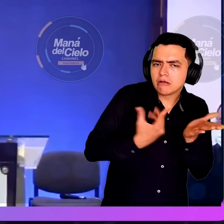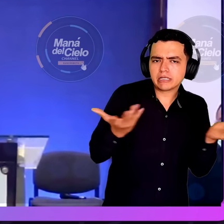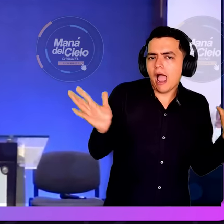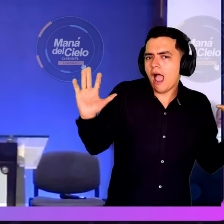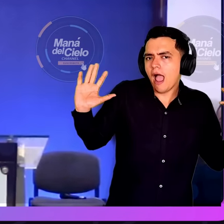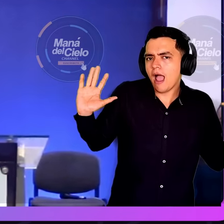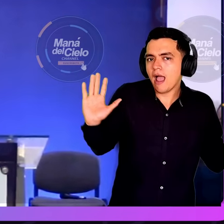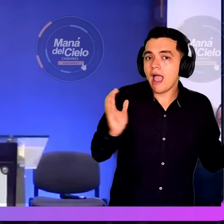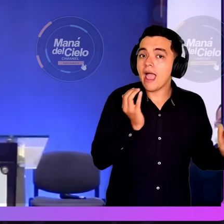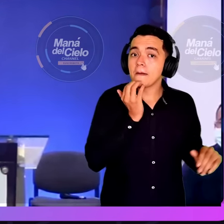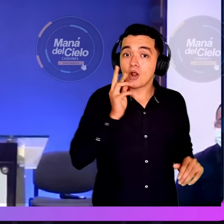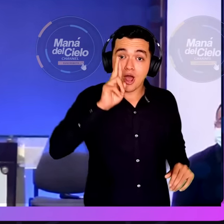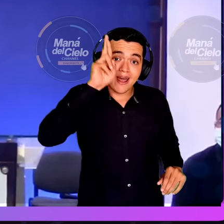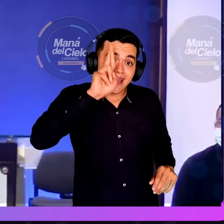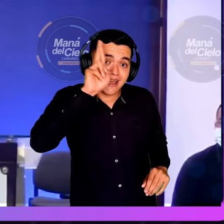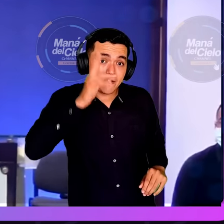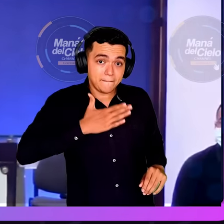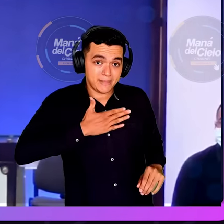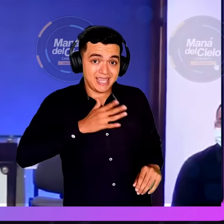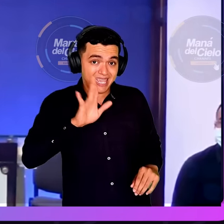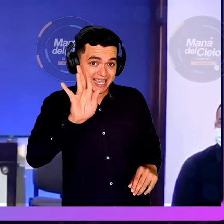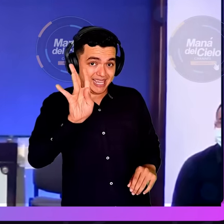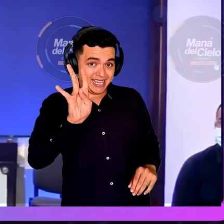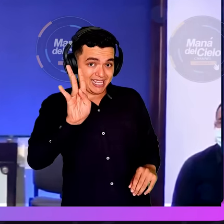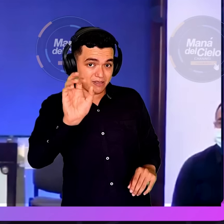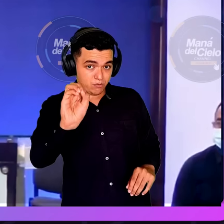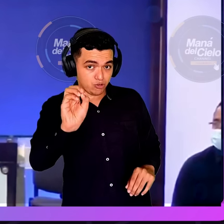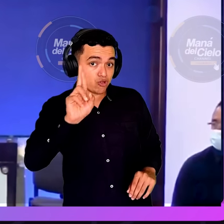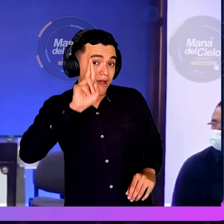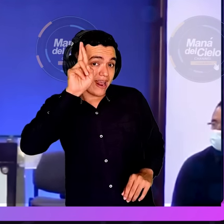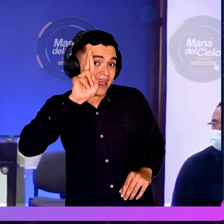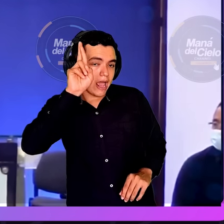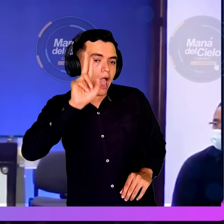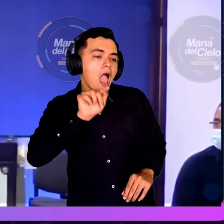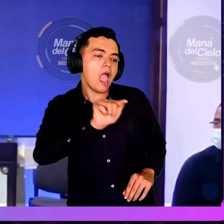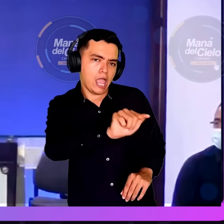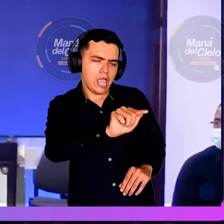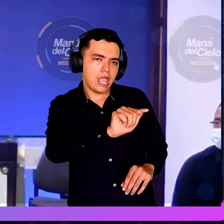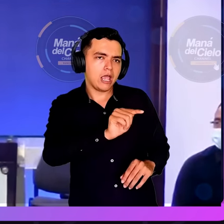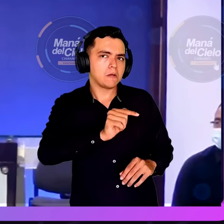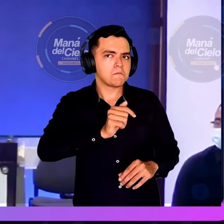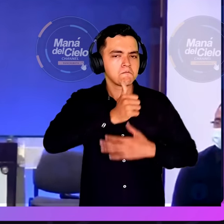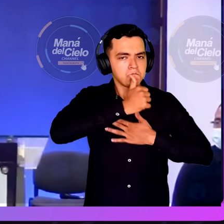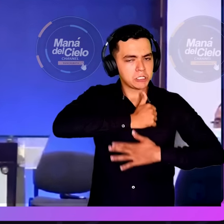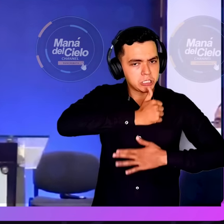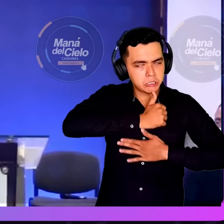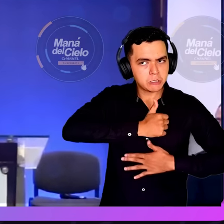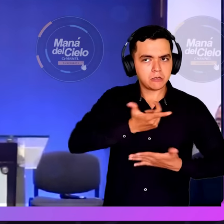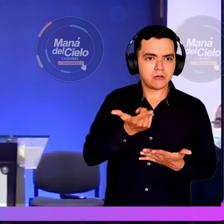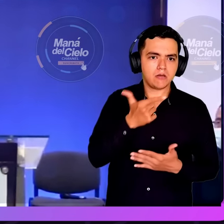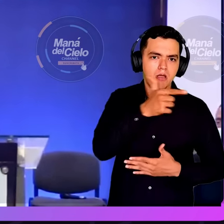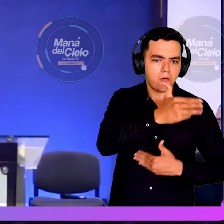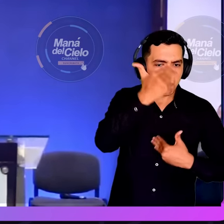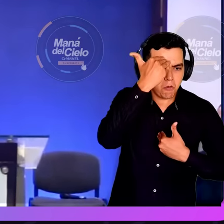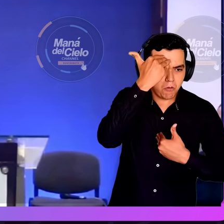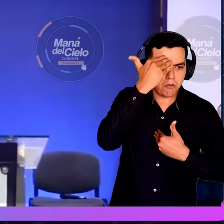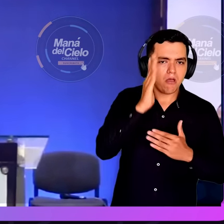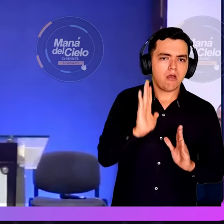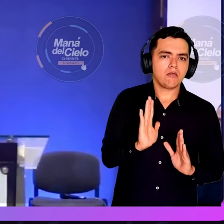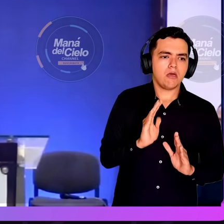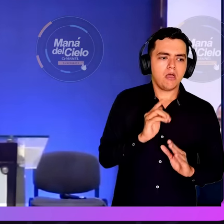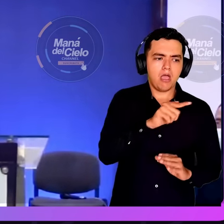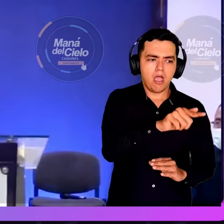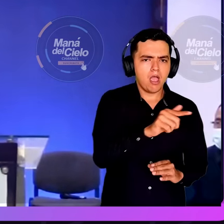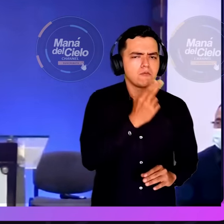No quiere decir que era algo malo, pero era algo que como que yo sentía que no. Hagamos una oración, pero quedamos